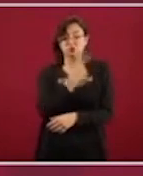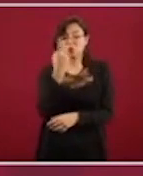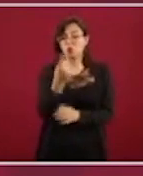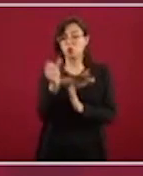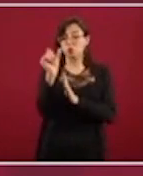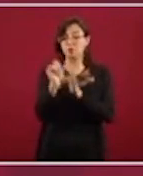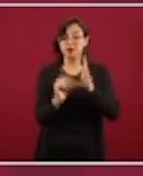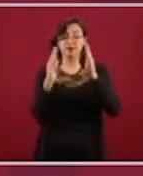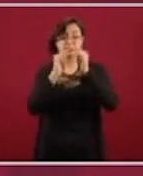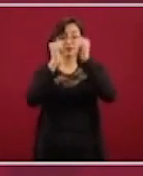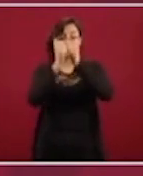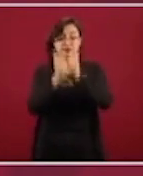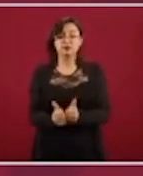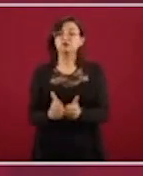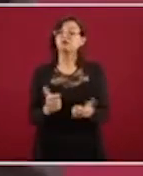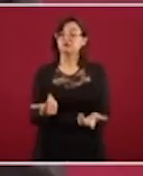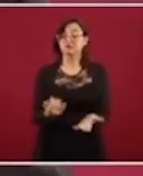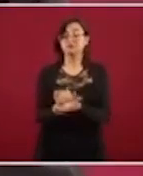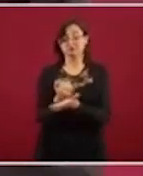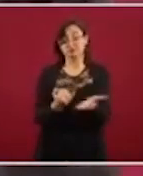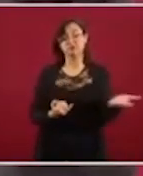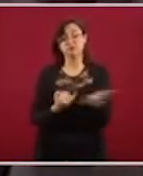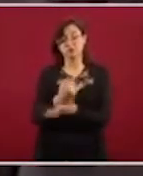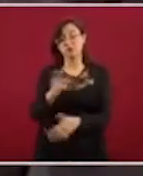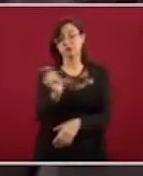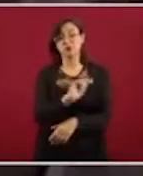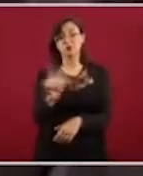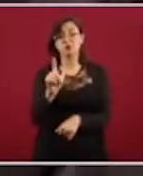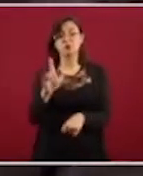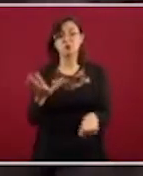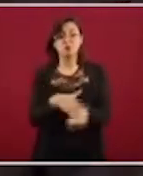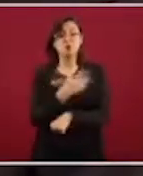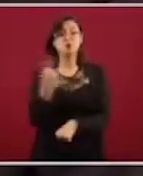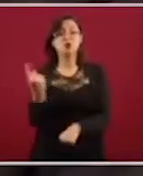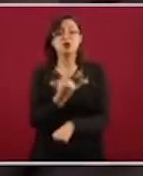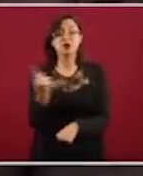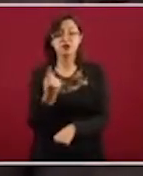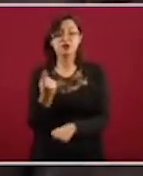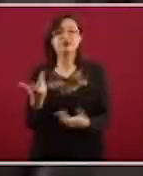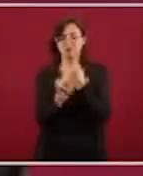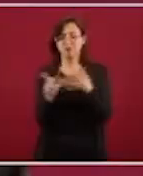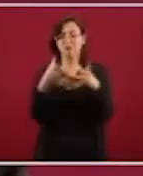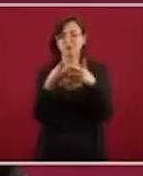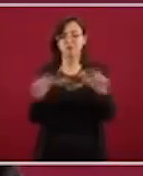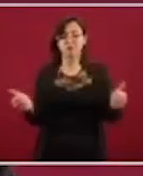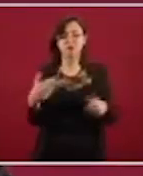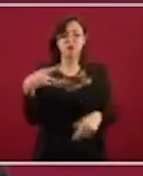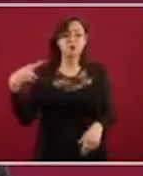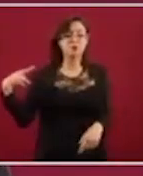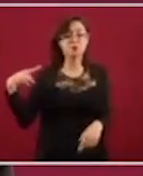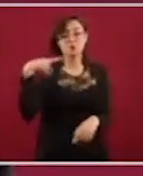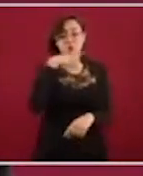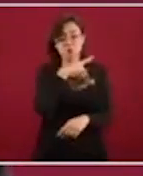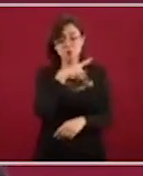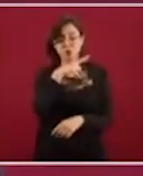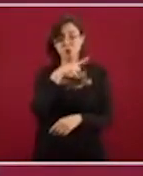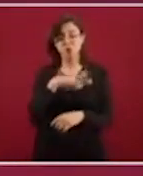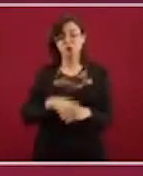queremos es resolver lo más pronto posible esta situación de